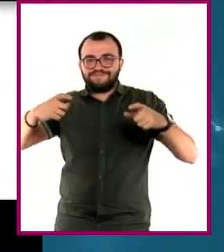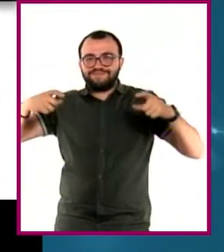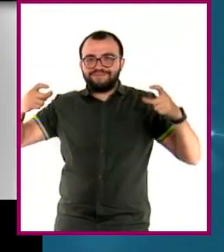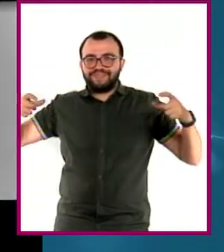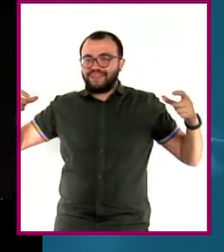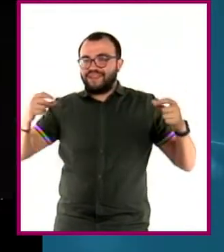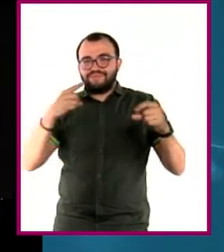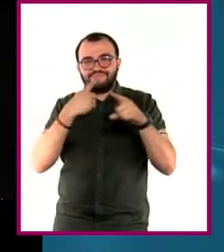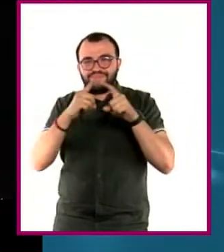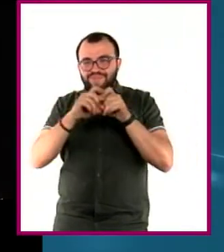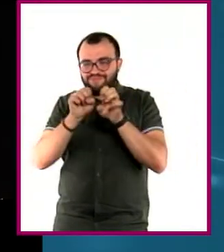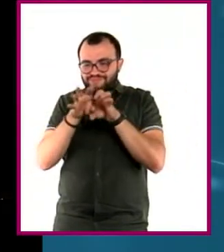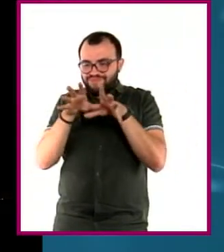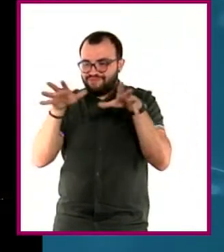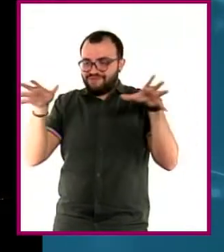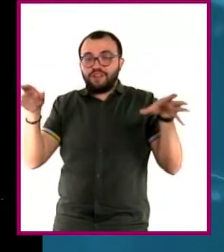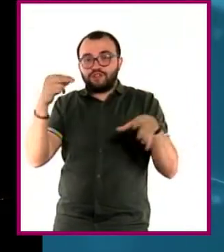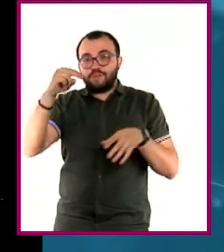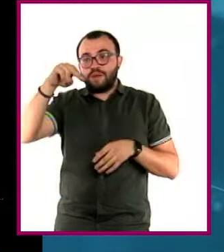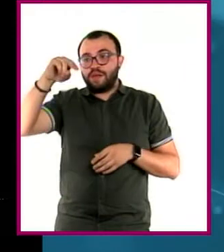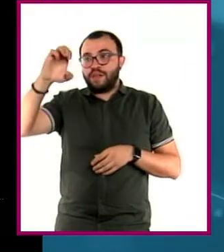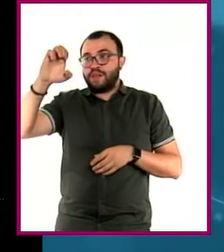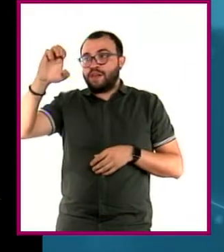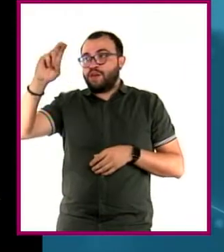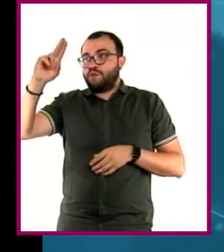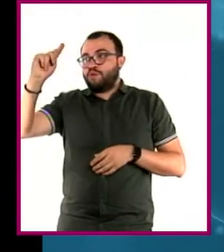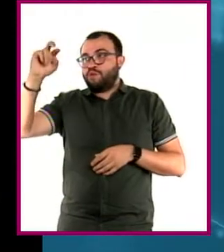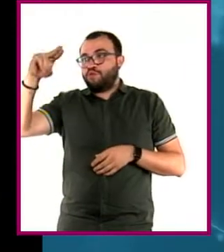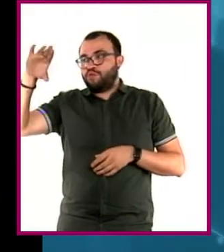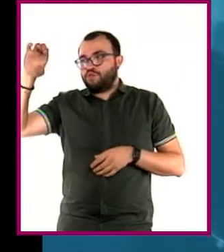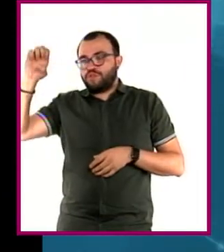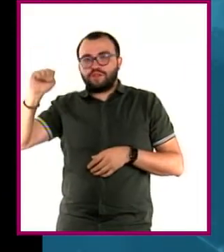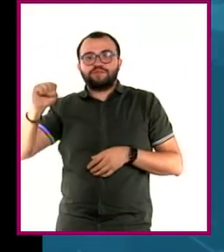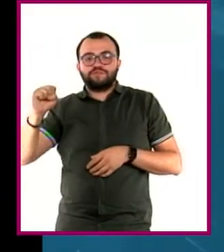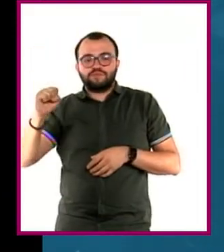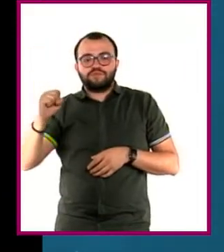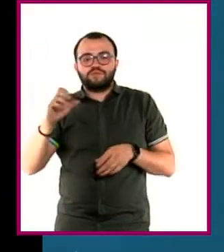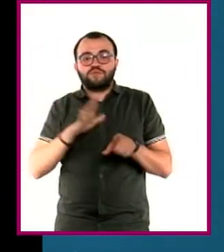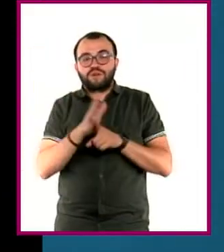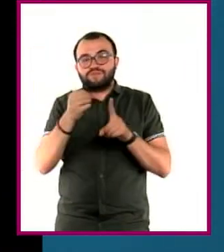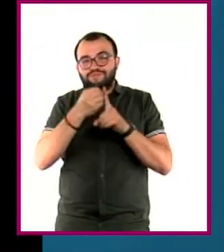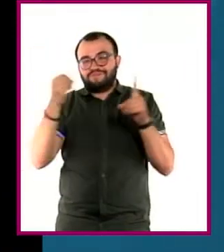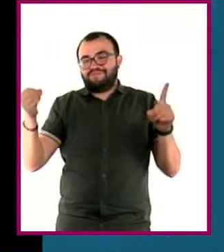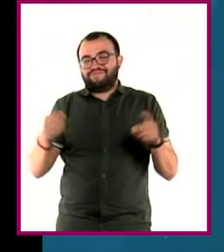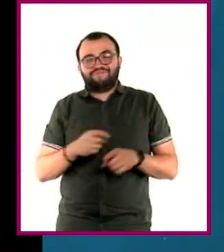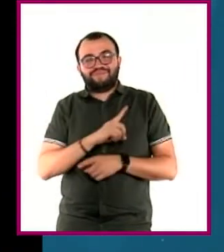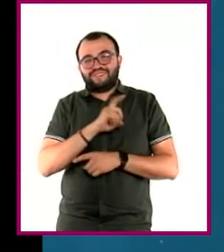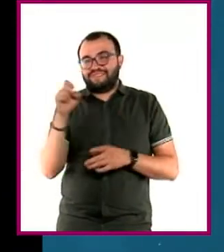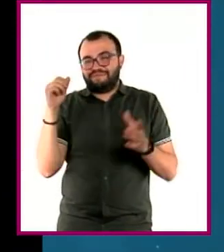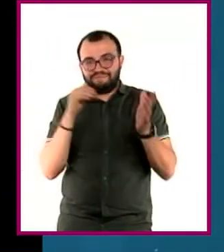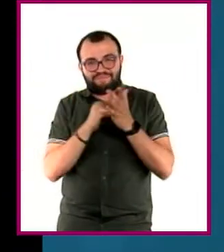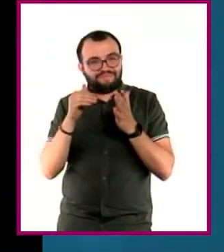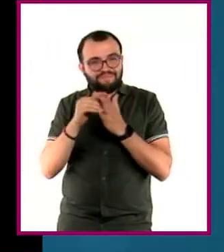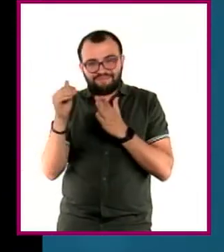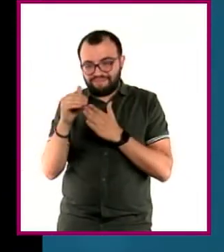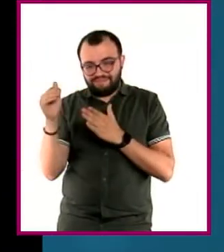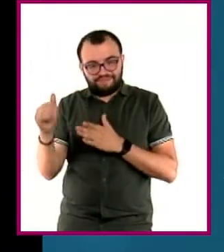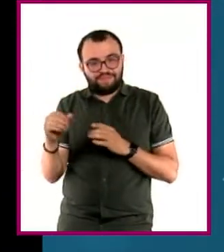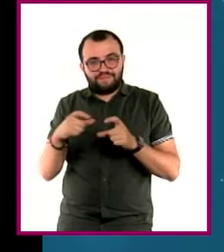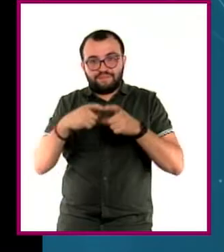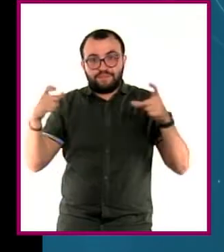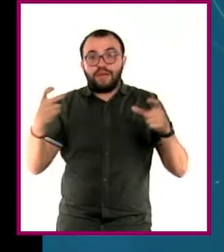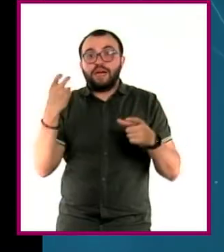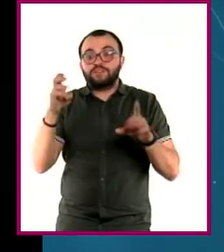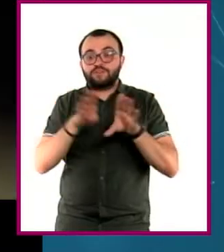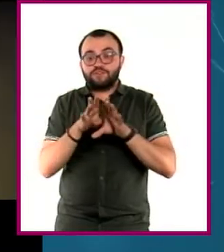partículas, un montón de neutrones. ¿Cuántas? Pues del orden de algunas cientos de masas de Júpiter. Esas partículas serán